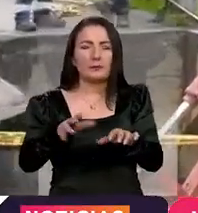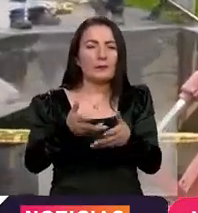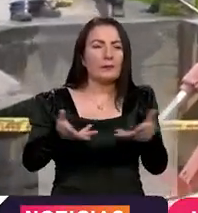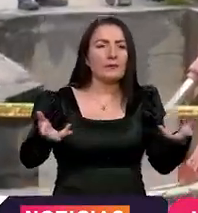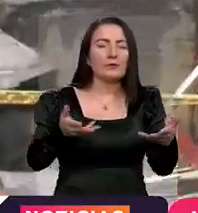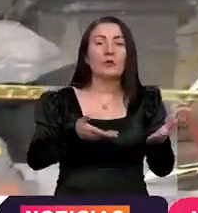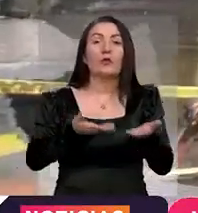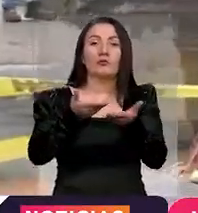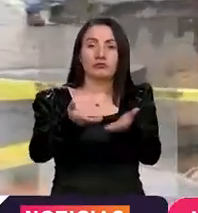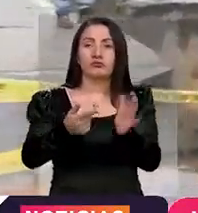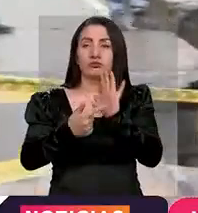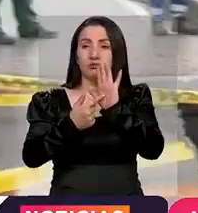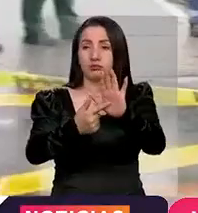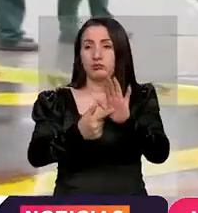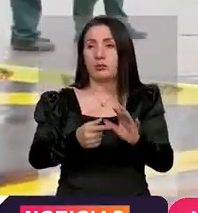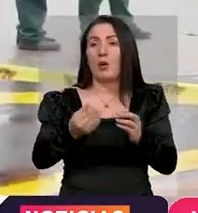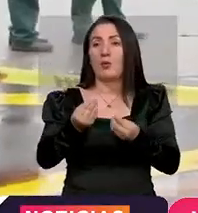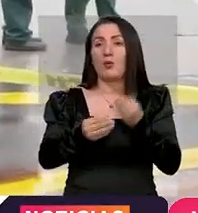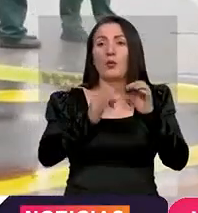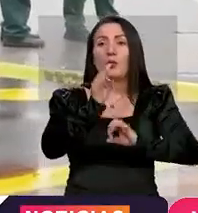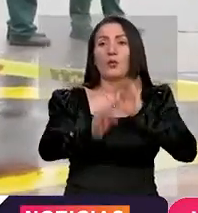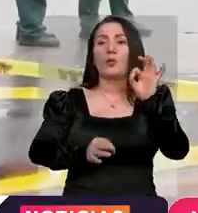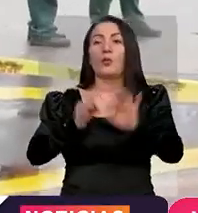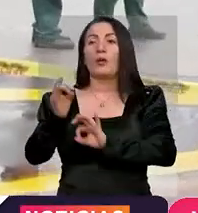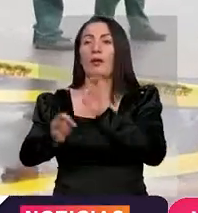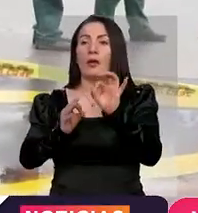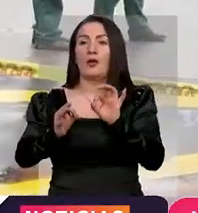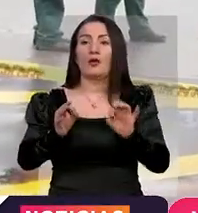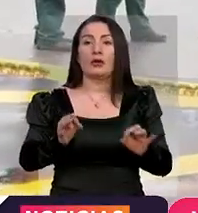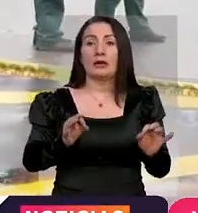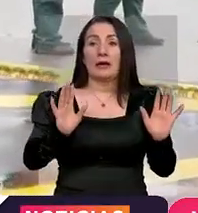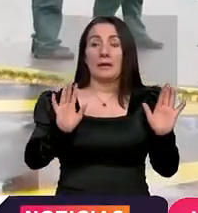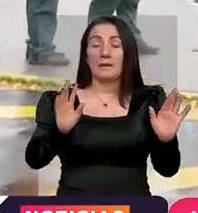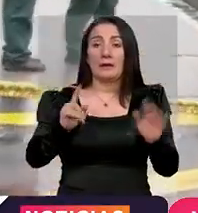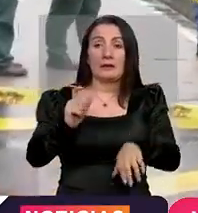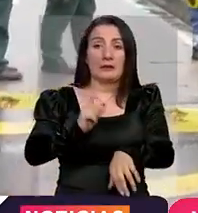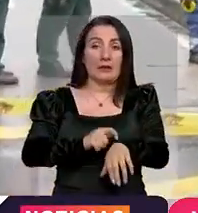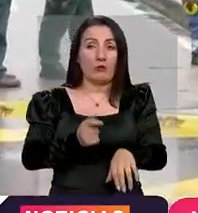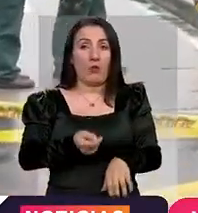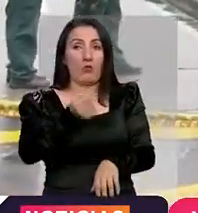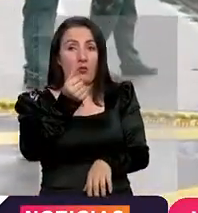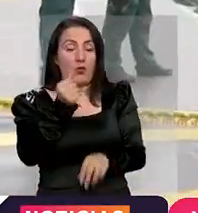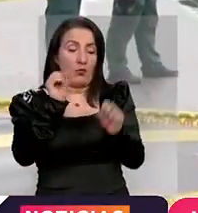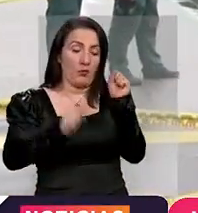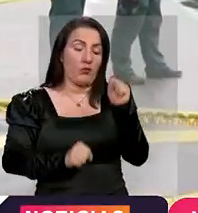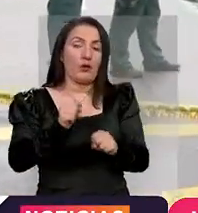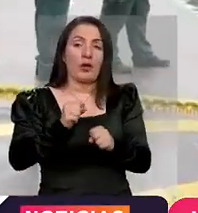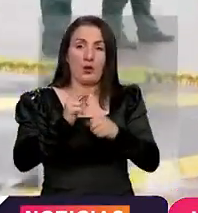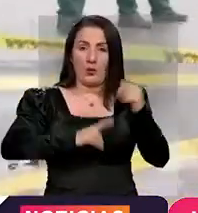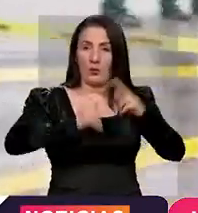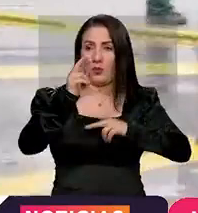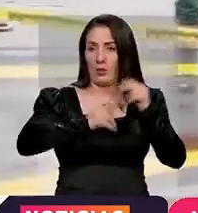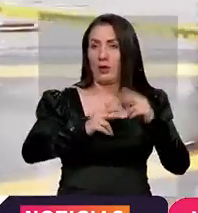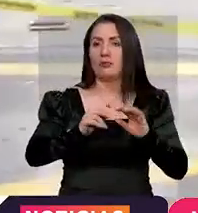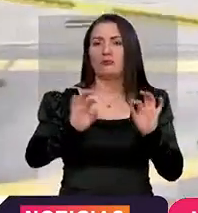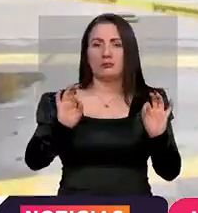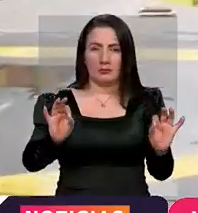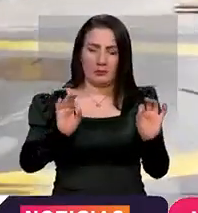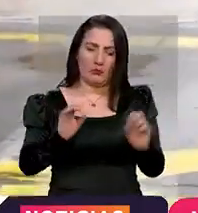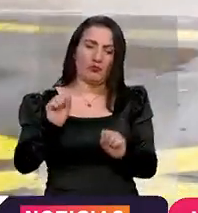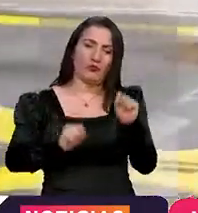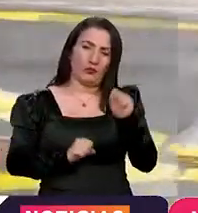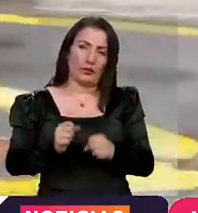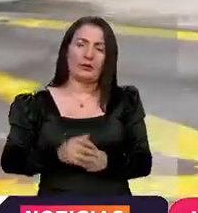y están prestando el mayor cuidado para que en el mayor tiempo posible esta obra y esta intervención